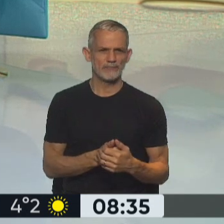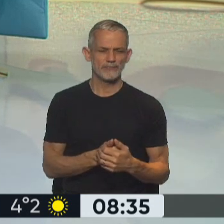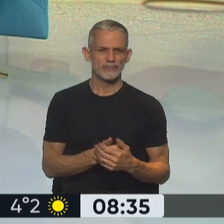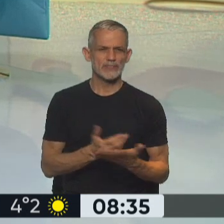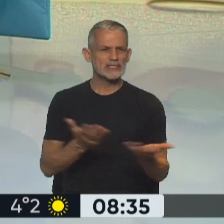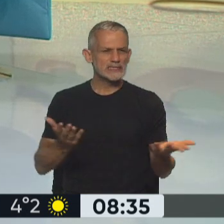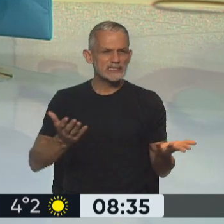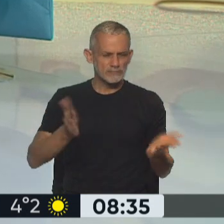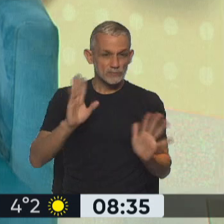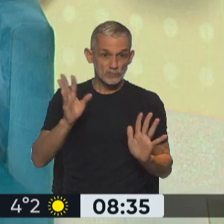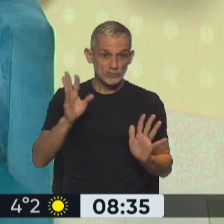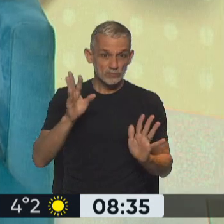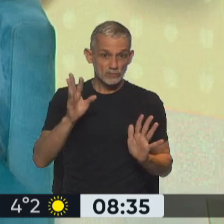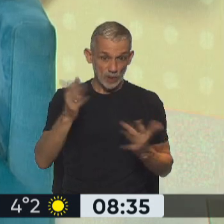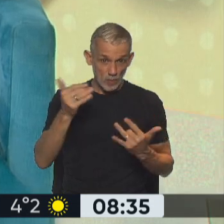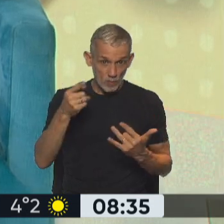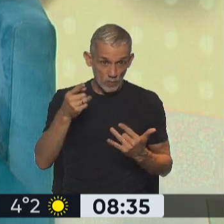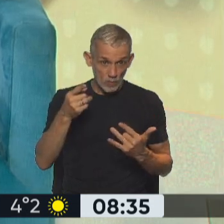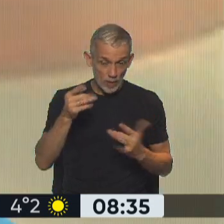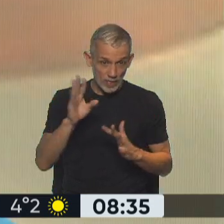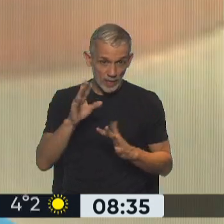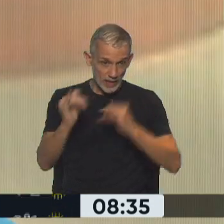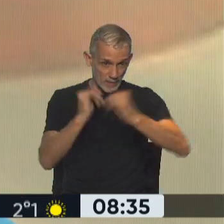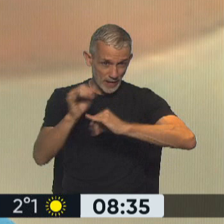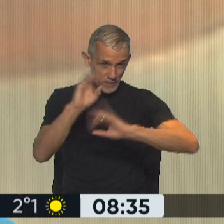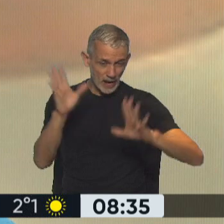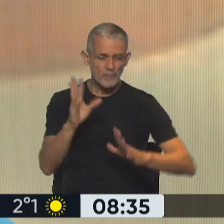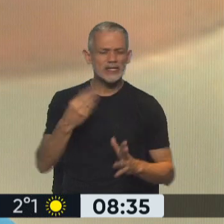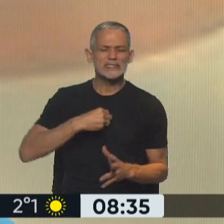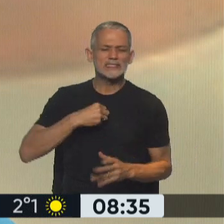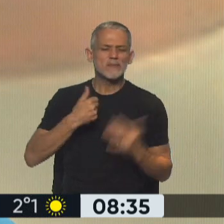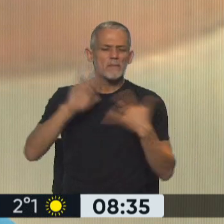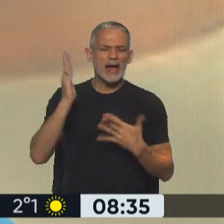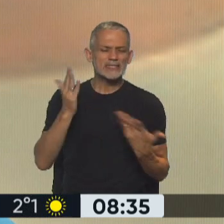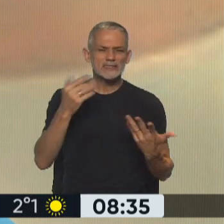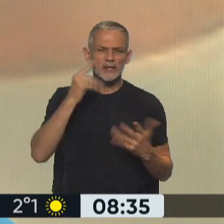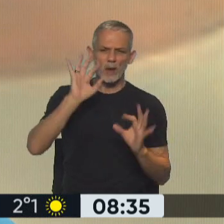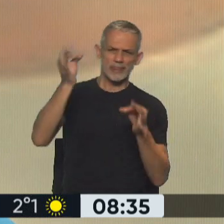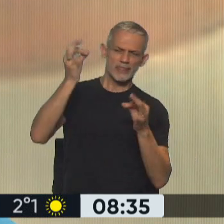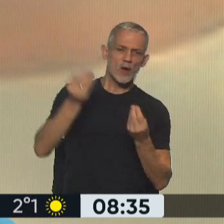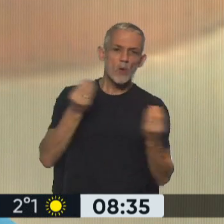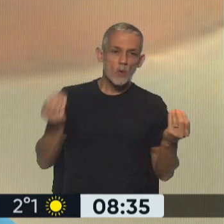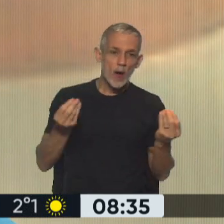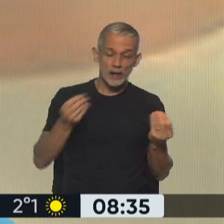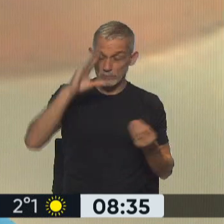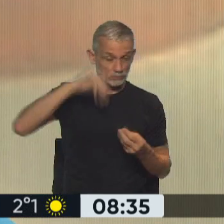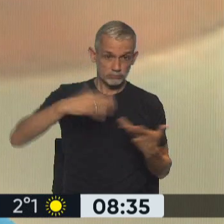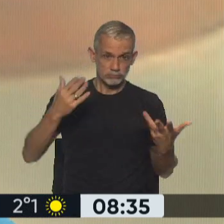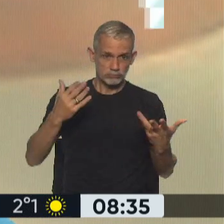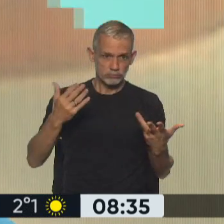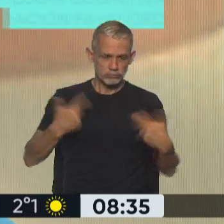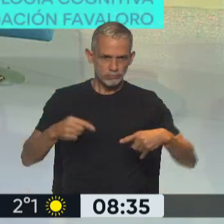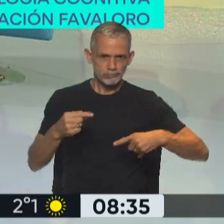tengo el alemán lo tengo adentro ya o no? En realidad, el síntoma más importante de la enfermedad de Alzheimer son los olvidos de